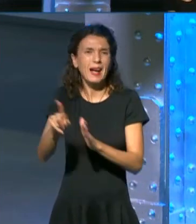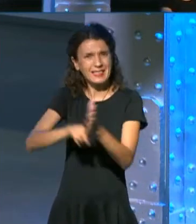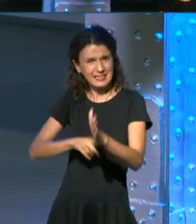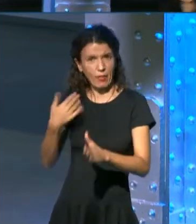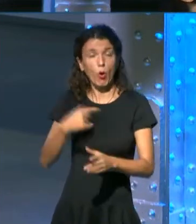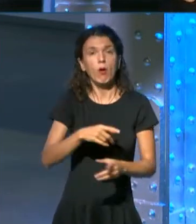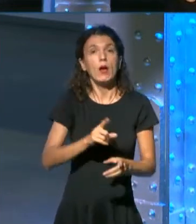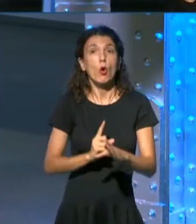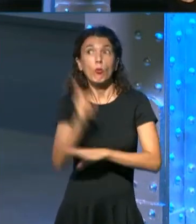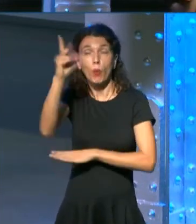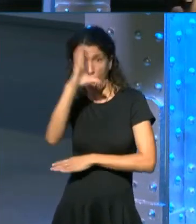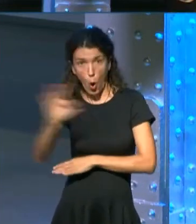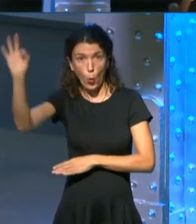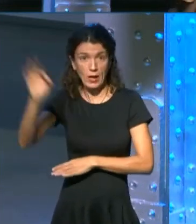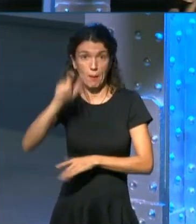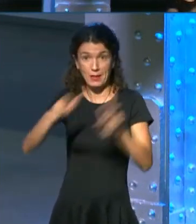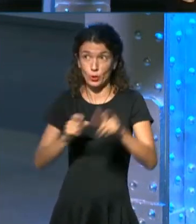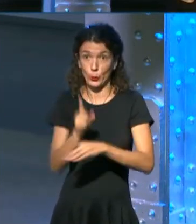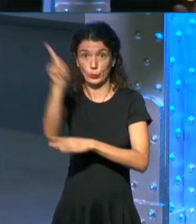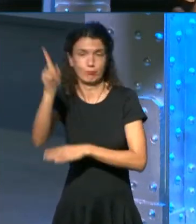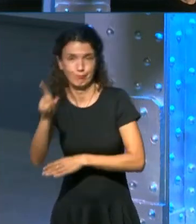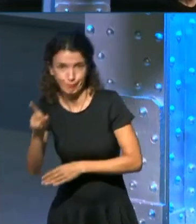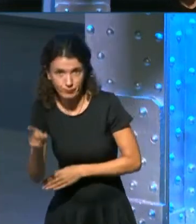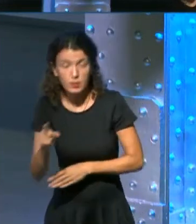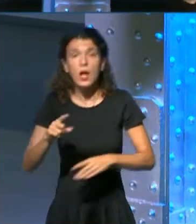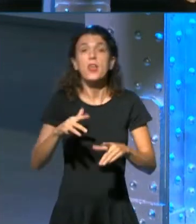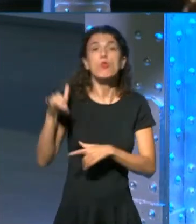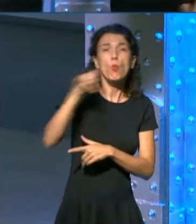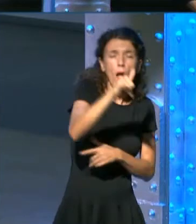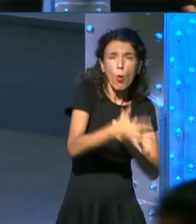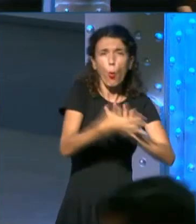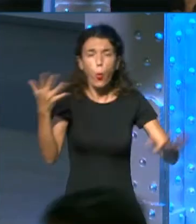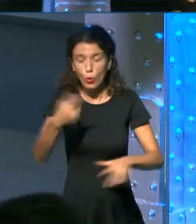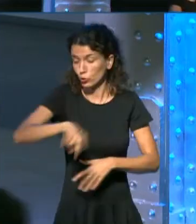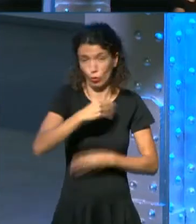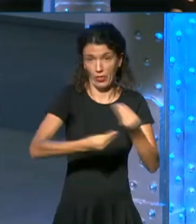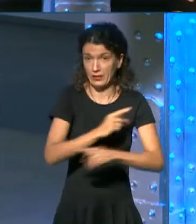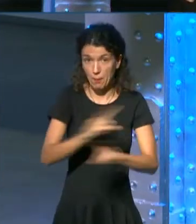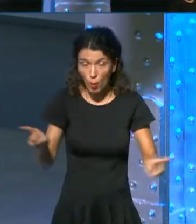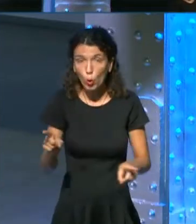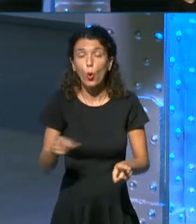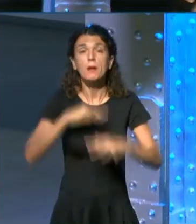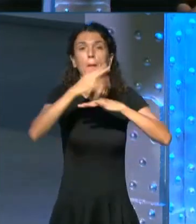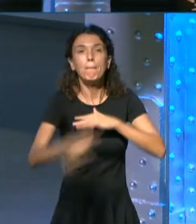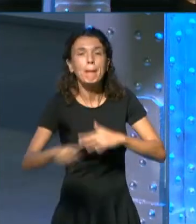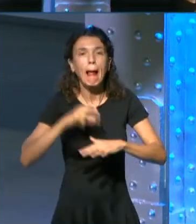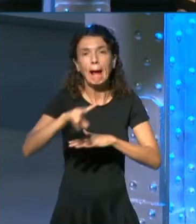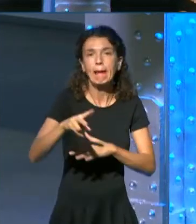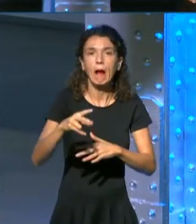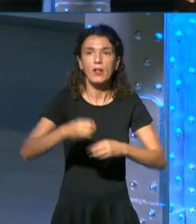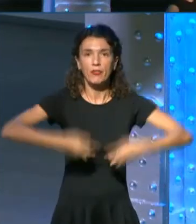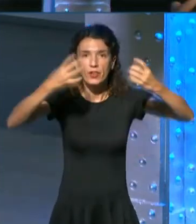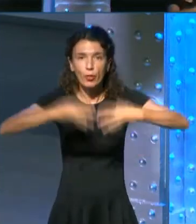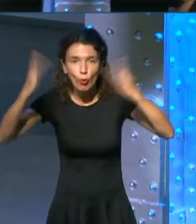gente a la luna, nosotros no. Bueno, pero hacían vuelos supersónicos, nosotros tampoco. Iban a playas donde no había edificios, no